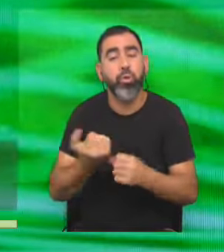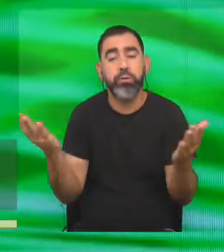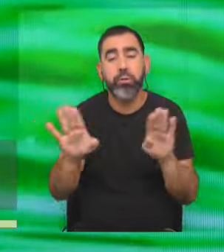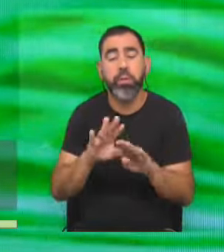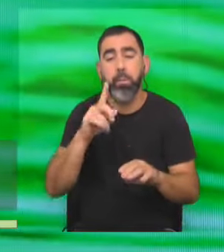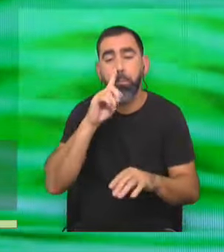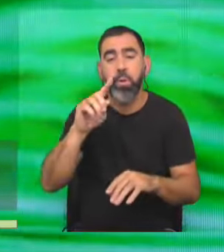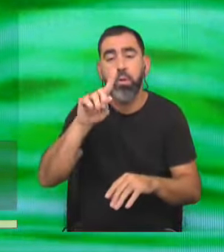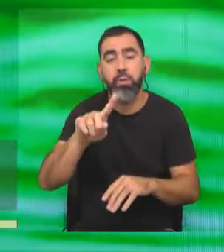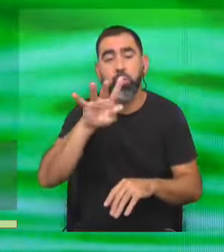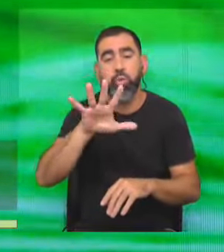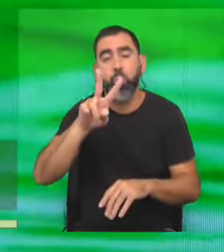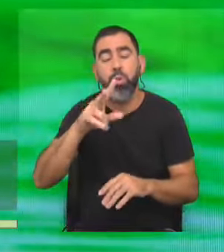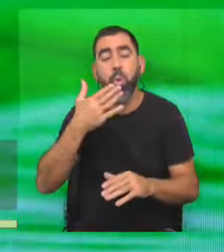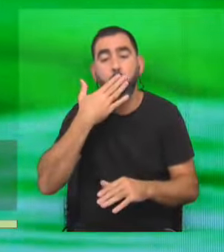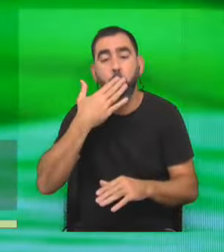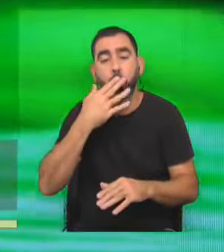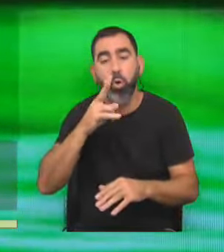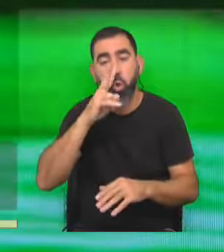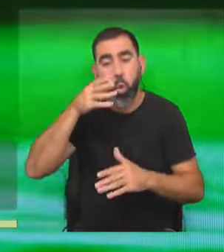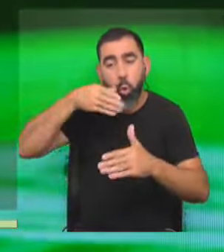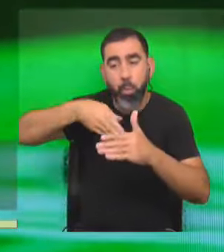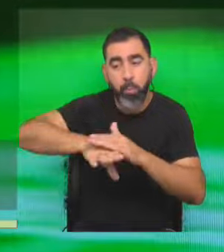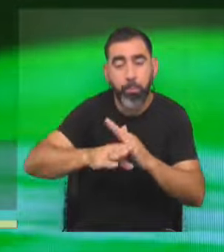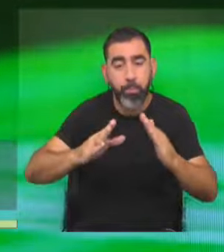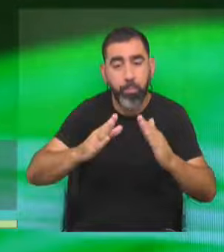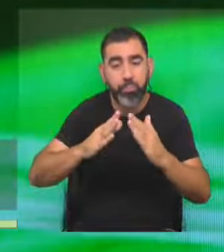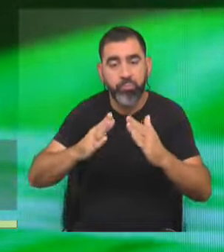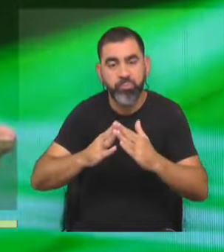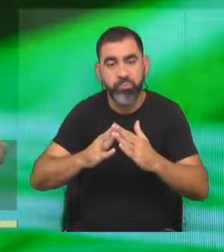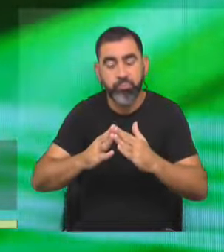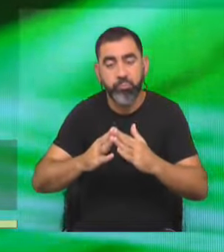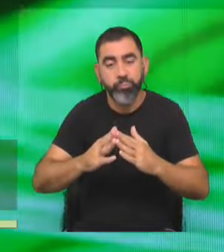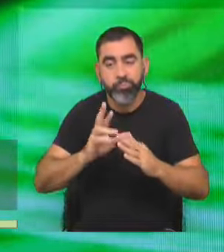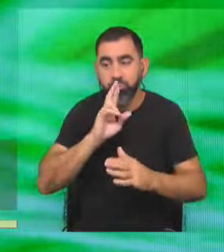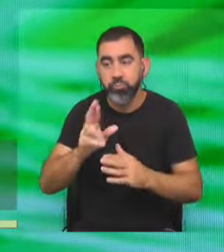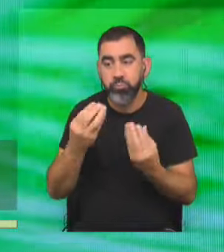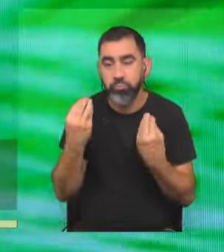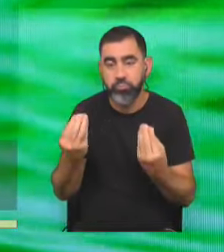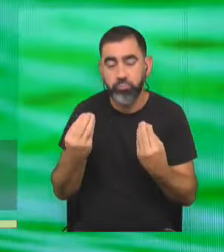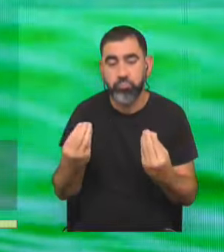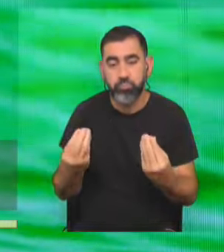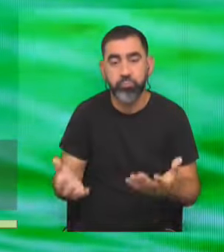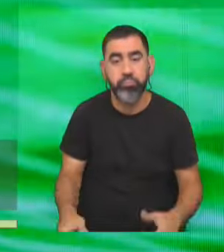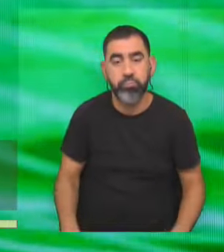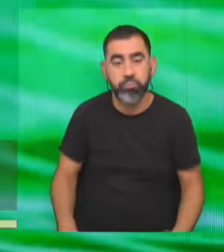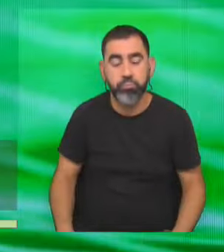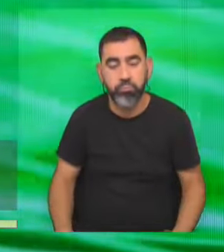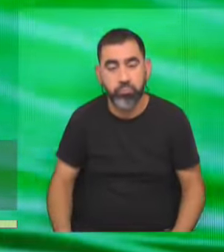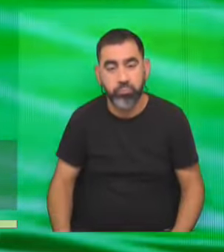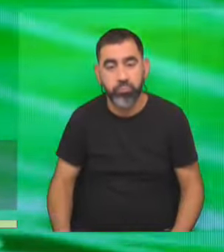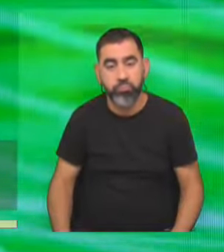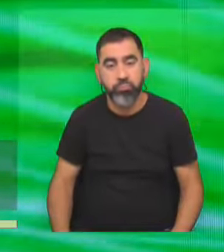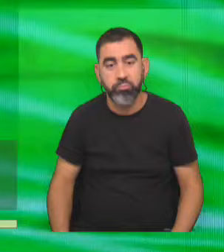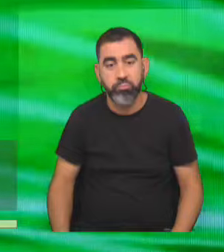1152 bocas hice 2000 allanamientos los resultados este no han sido